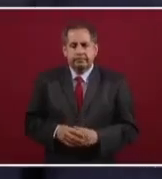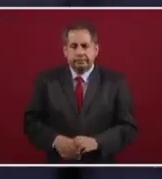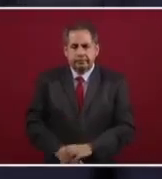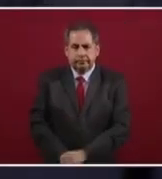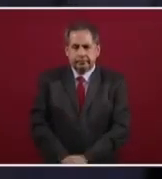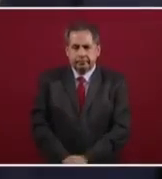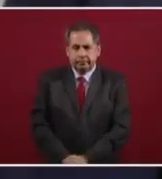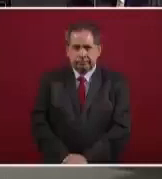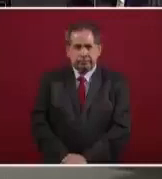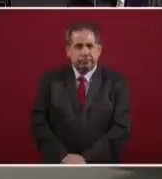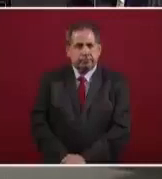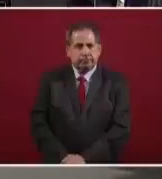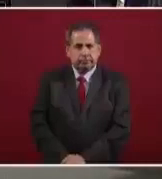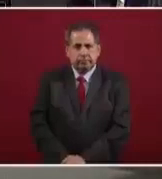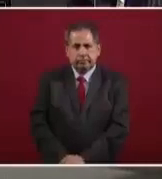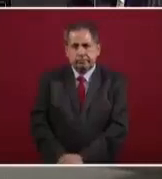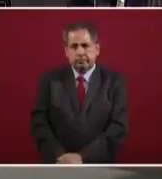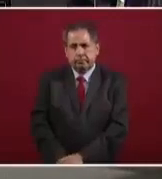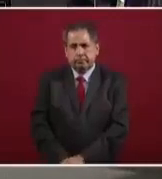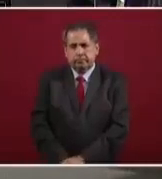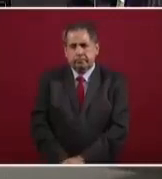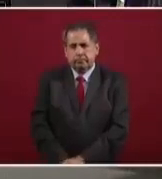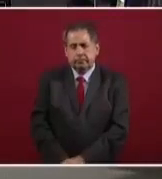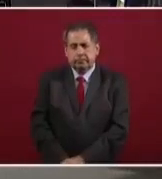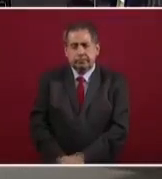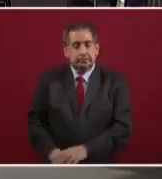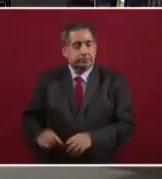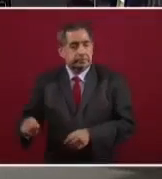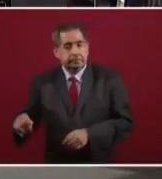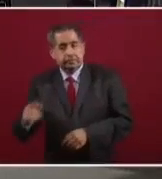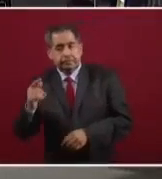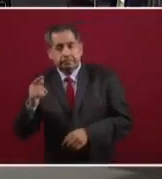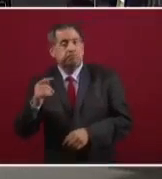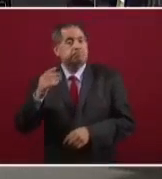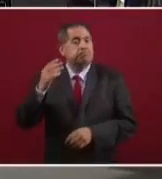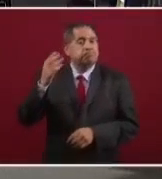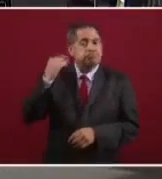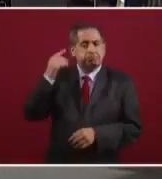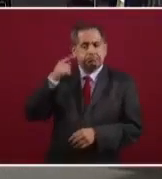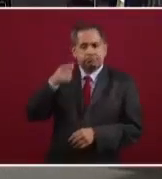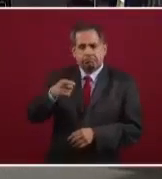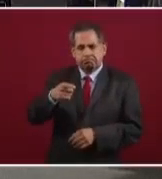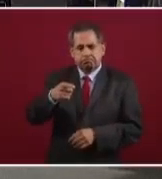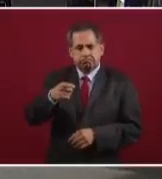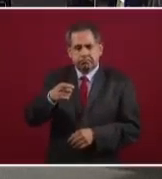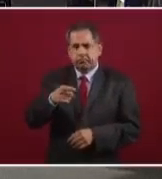La COP25 hace unos meses, cuando estuvo en la Alianza del Pacífico. Sí,